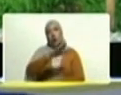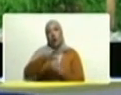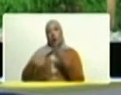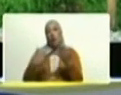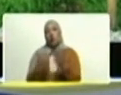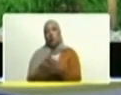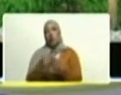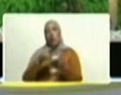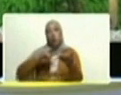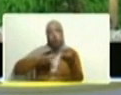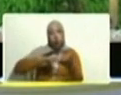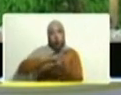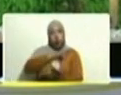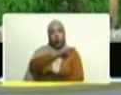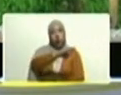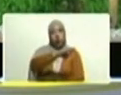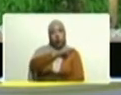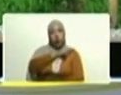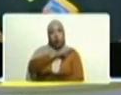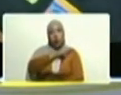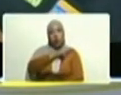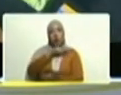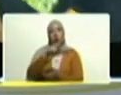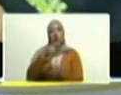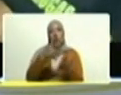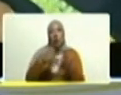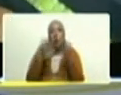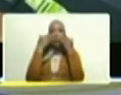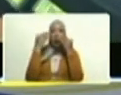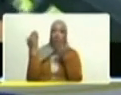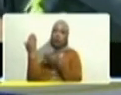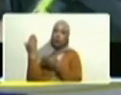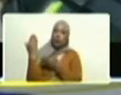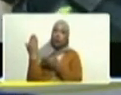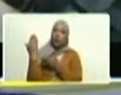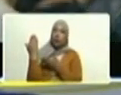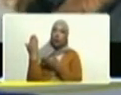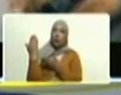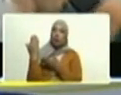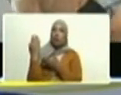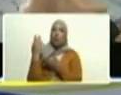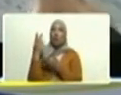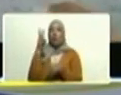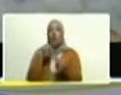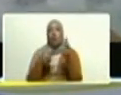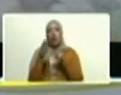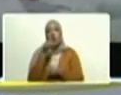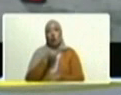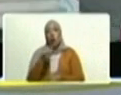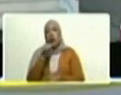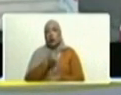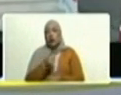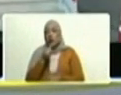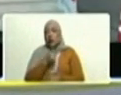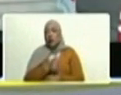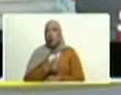las elecciones el próximo 2024, y esto pues marca un talante bastante particular, porque uno podría